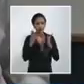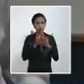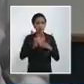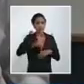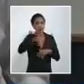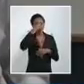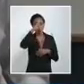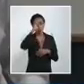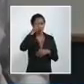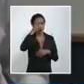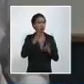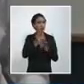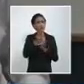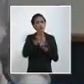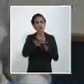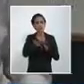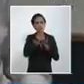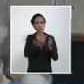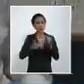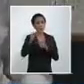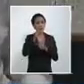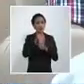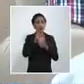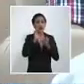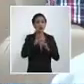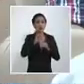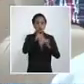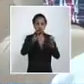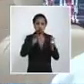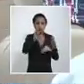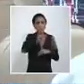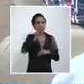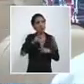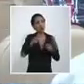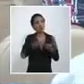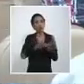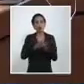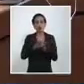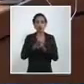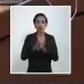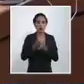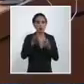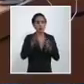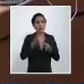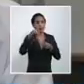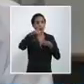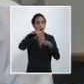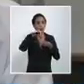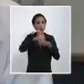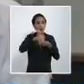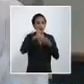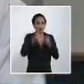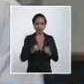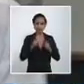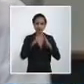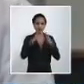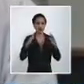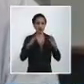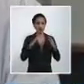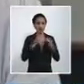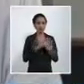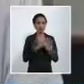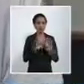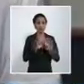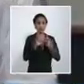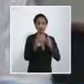mantener los servicios fundamentales y convocó a las personas a mantenerse lo más posible dentro de sus casas. El aislamiento social todavía